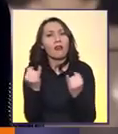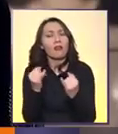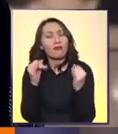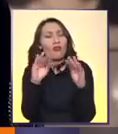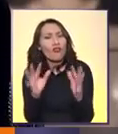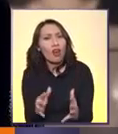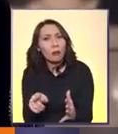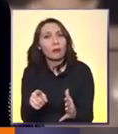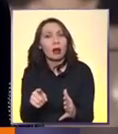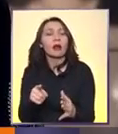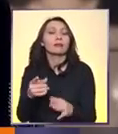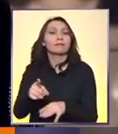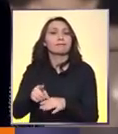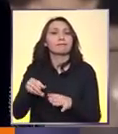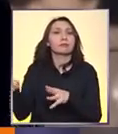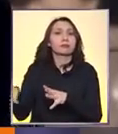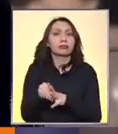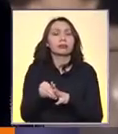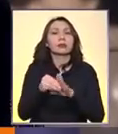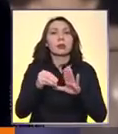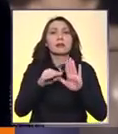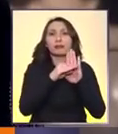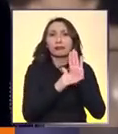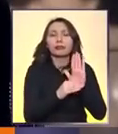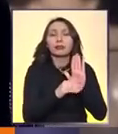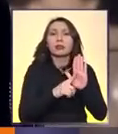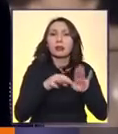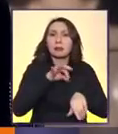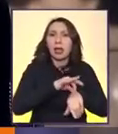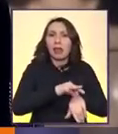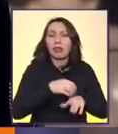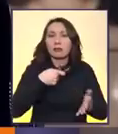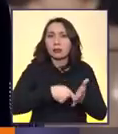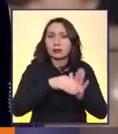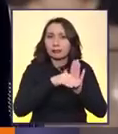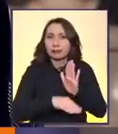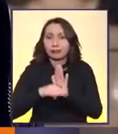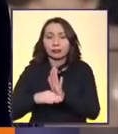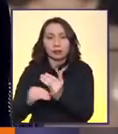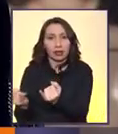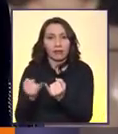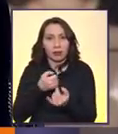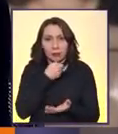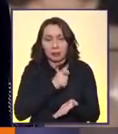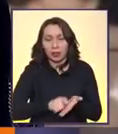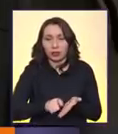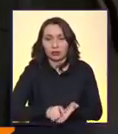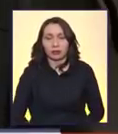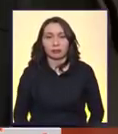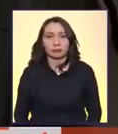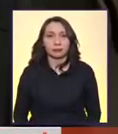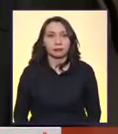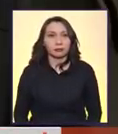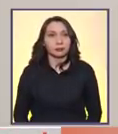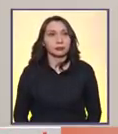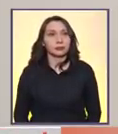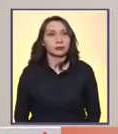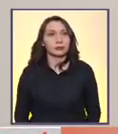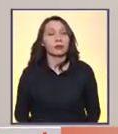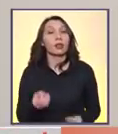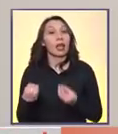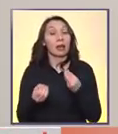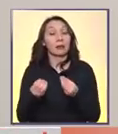sea integrada a la canasta de prestaciones médicas? Lo vemos en el informe de Andrea Yávar y Rodrigo Sepúlveda. ¿Qué pasaría